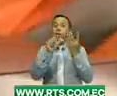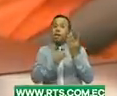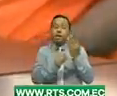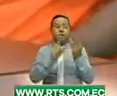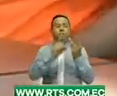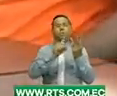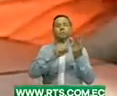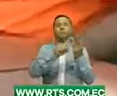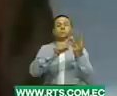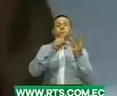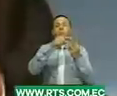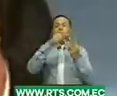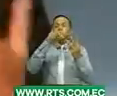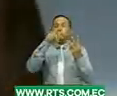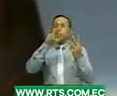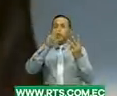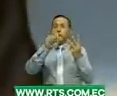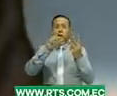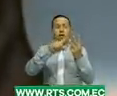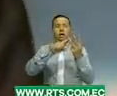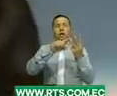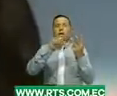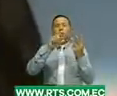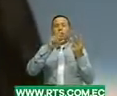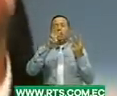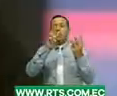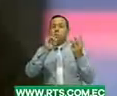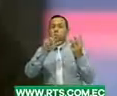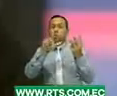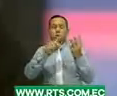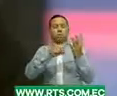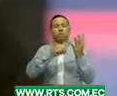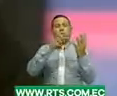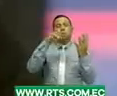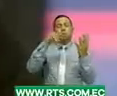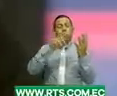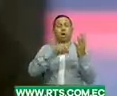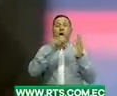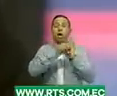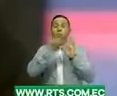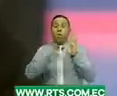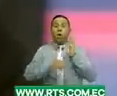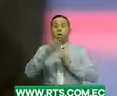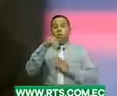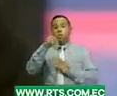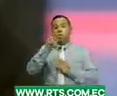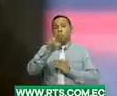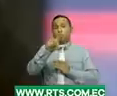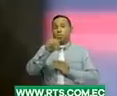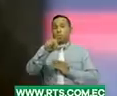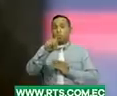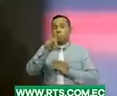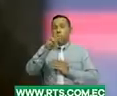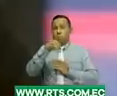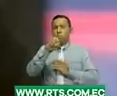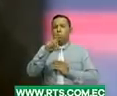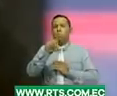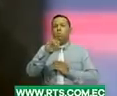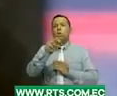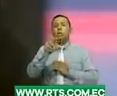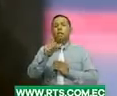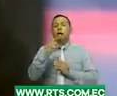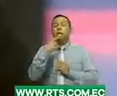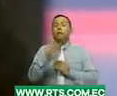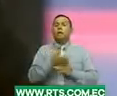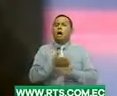Pareja Iannuzelli y Wilson Pastor. José Molina defiende a este último. Recordemos que es el primer caso que